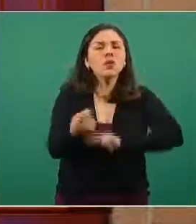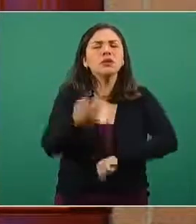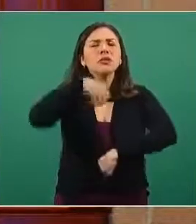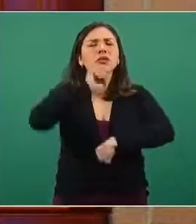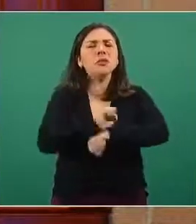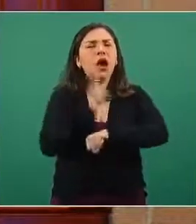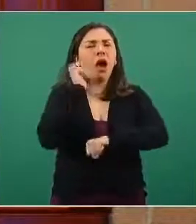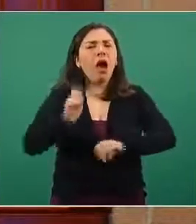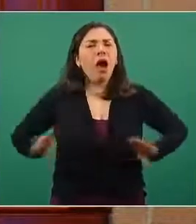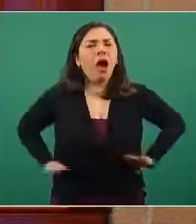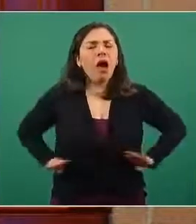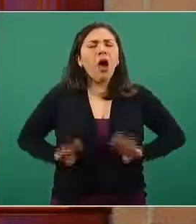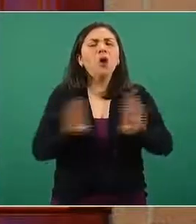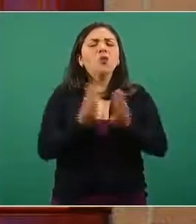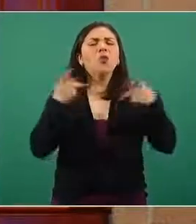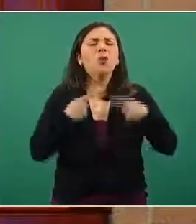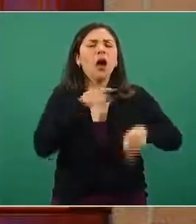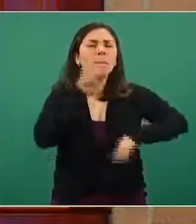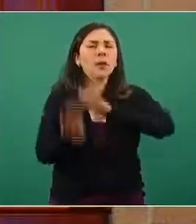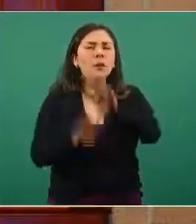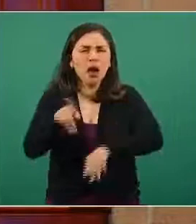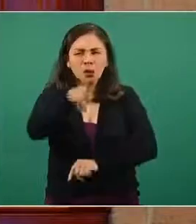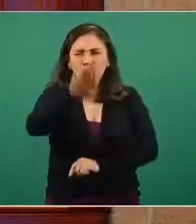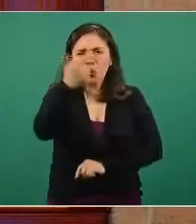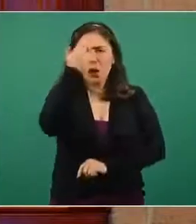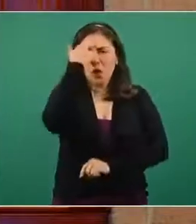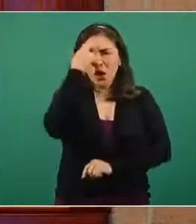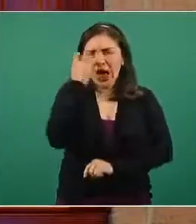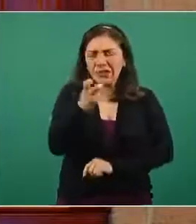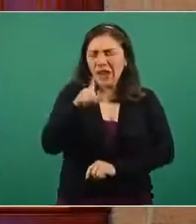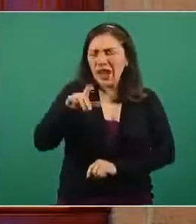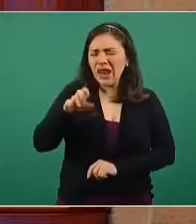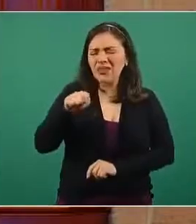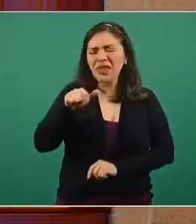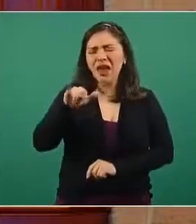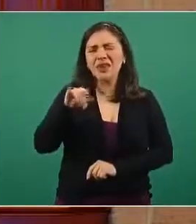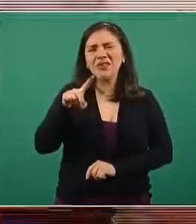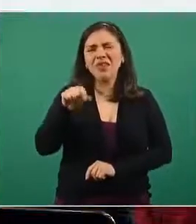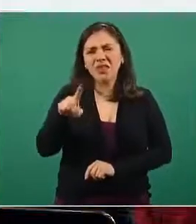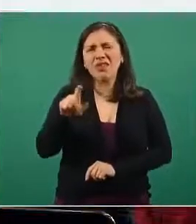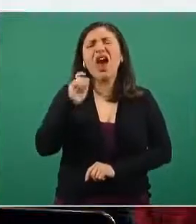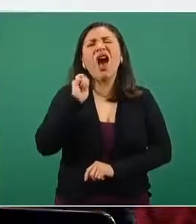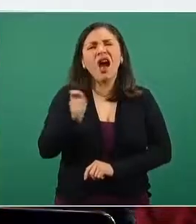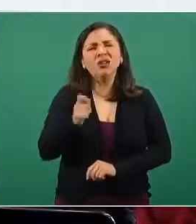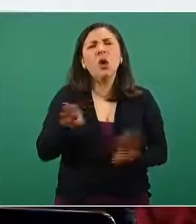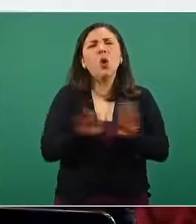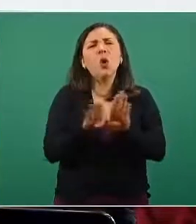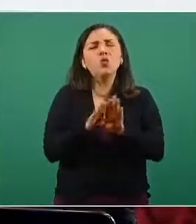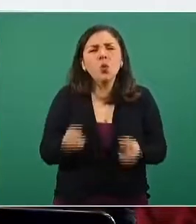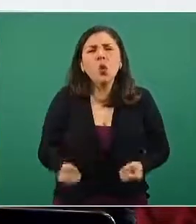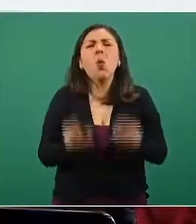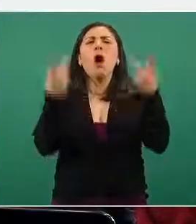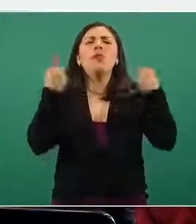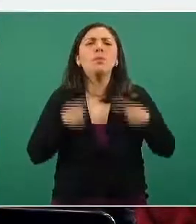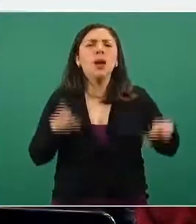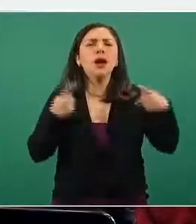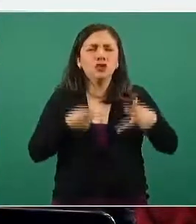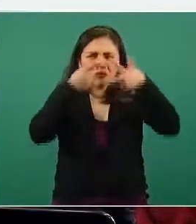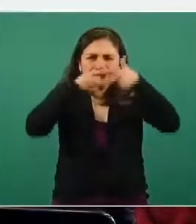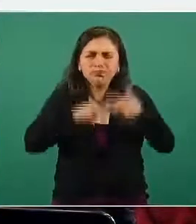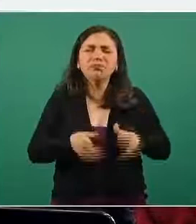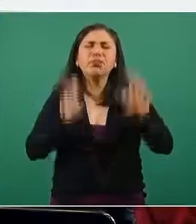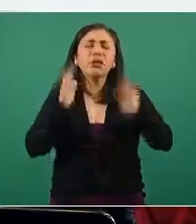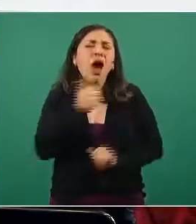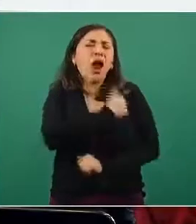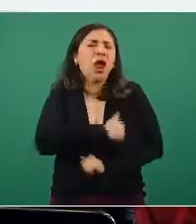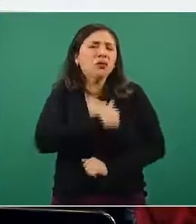al comportamiento de la letalidad, recordando que la letalidad es la proporción de personas que